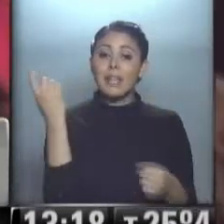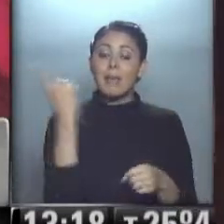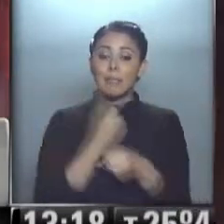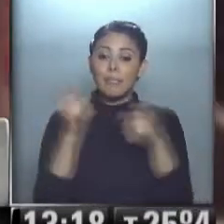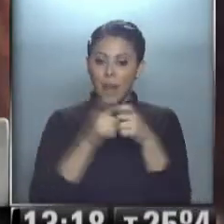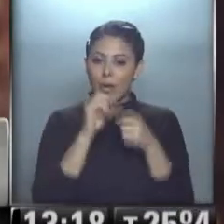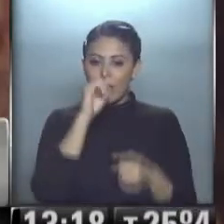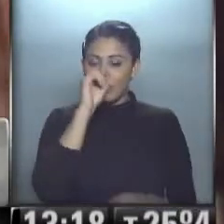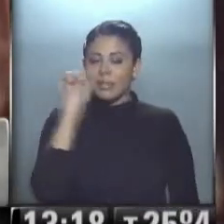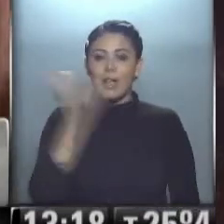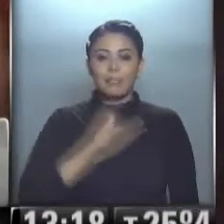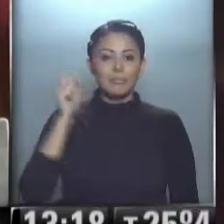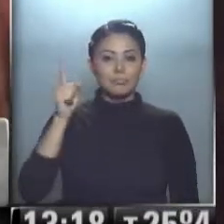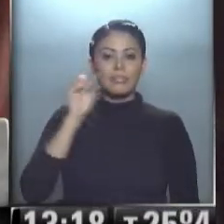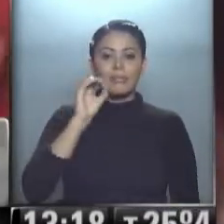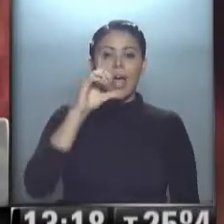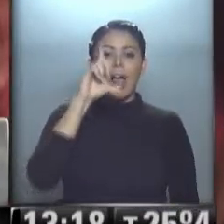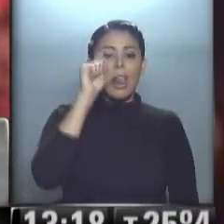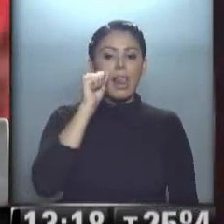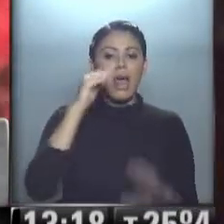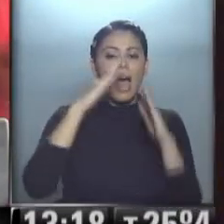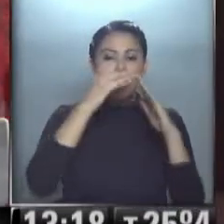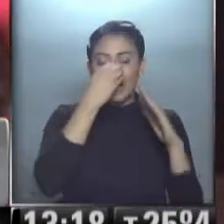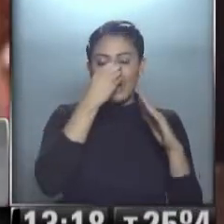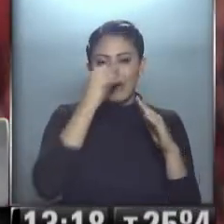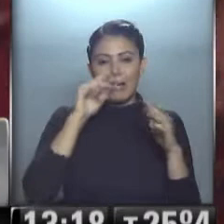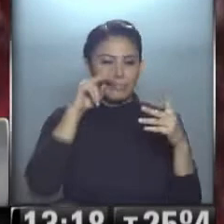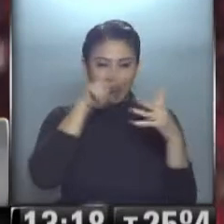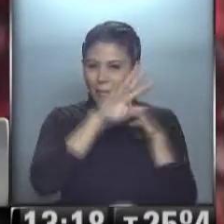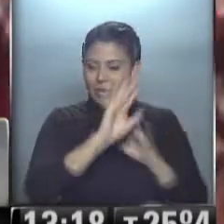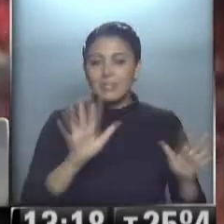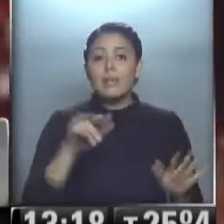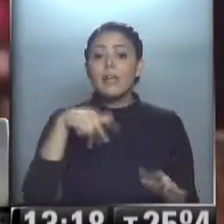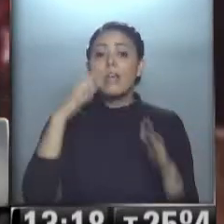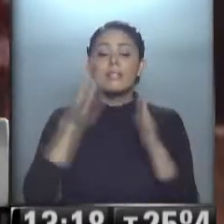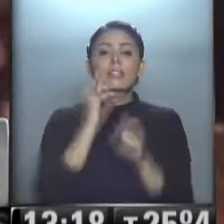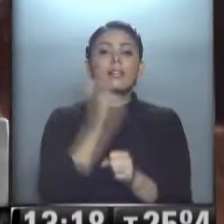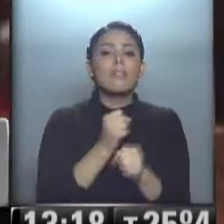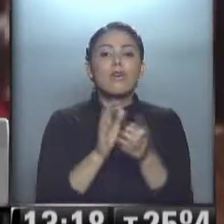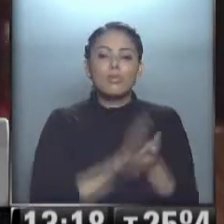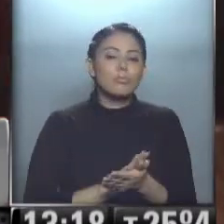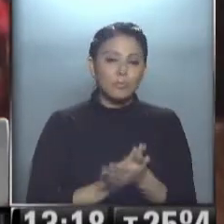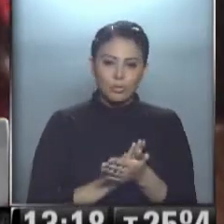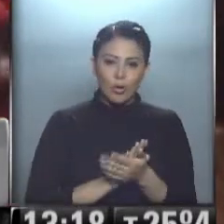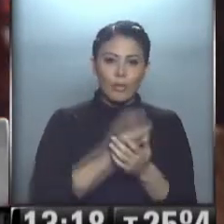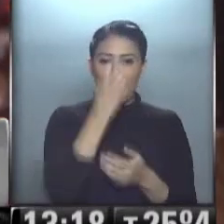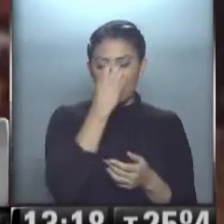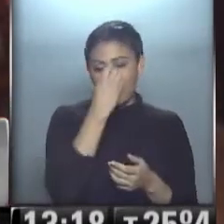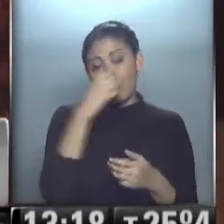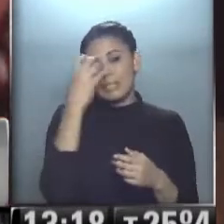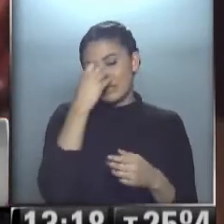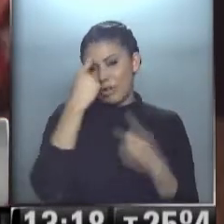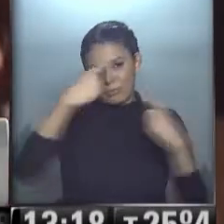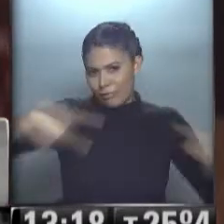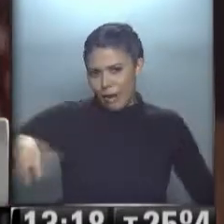es el trabajo de juan y más y se llama la carpa invisible familia de circo es un trabajo documental sobre los magos los magos de bonn hay hay cinco para todos